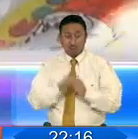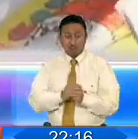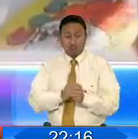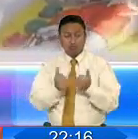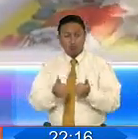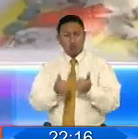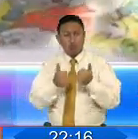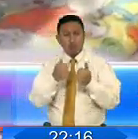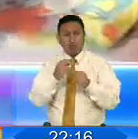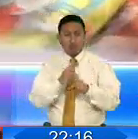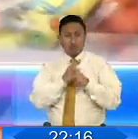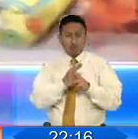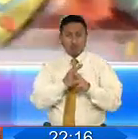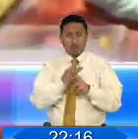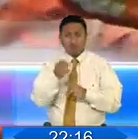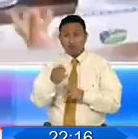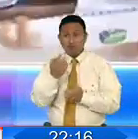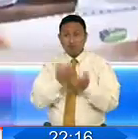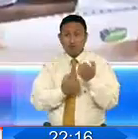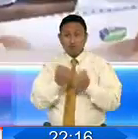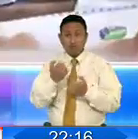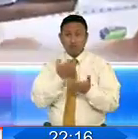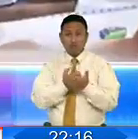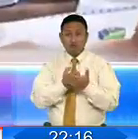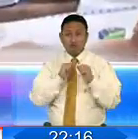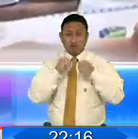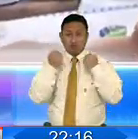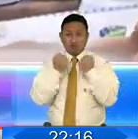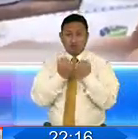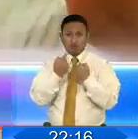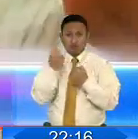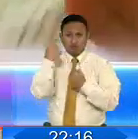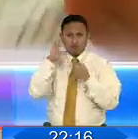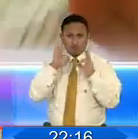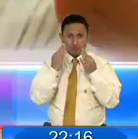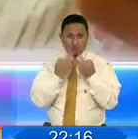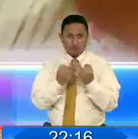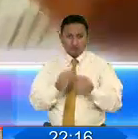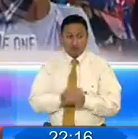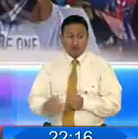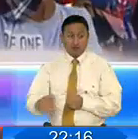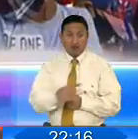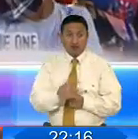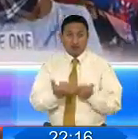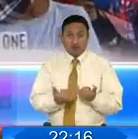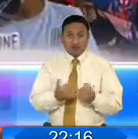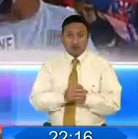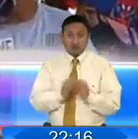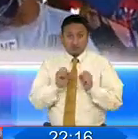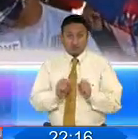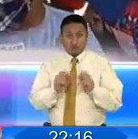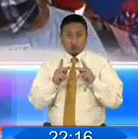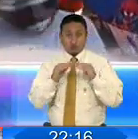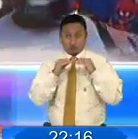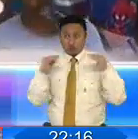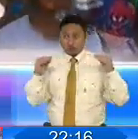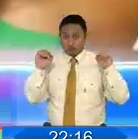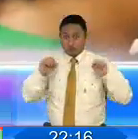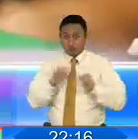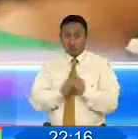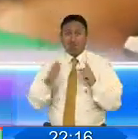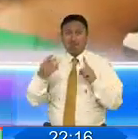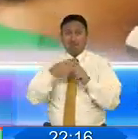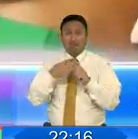oportuna a la situación socioeconómica por la que han pasado miles de familias, los cuales no han podido contar con las mismas oportunidades de